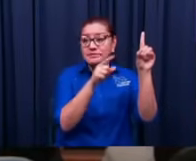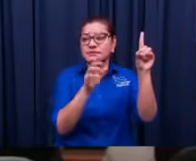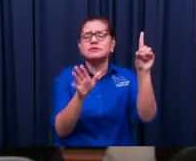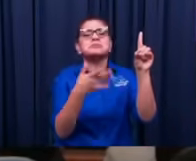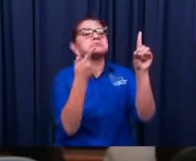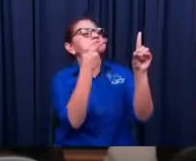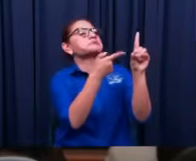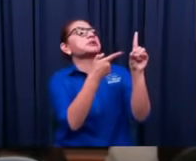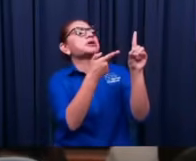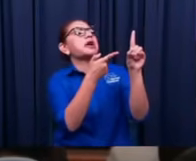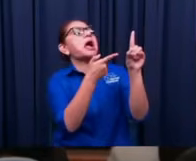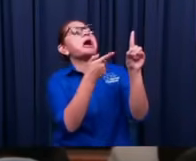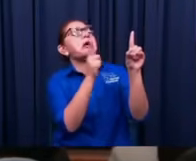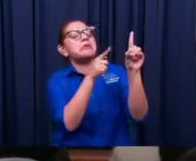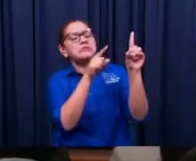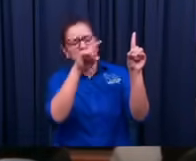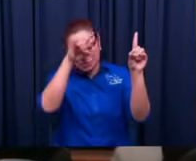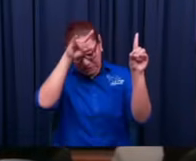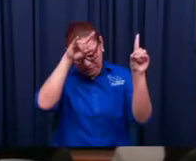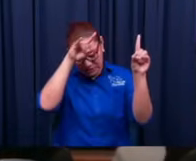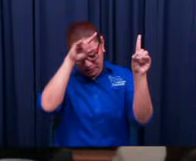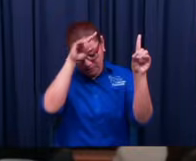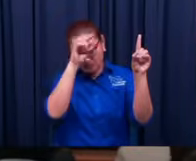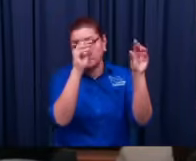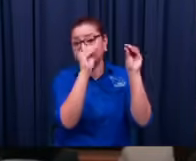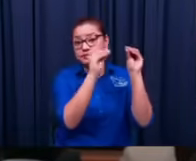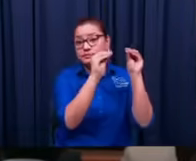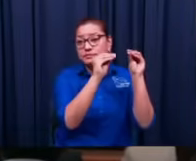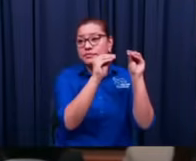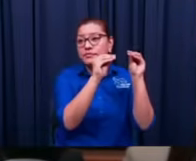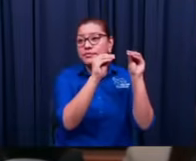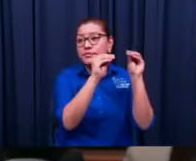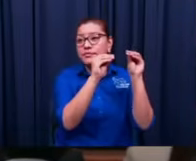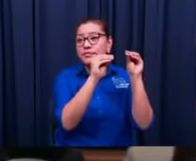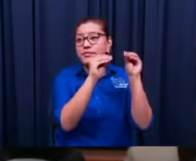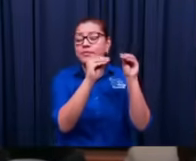¿quién te enseñó? El diablo. Y en este caso,